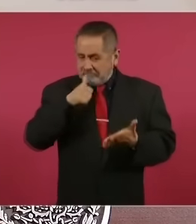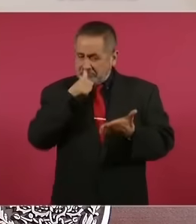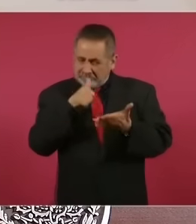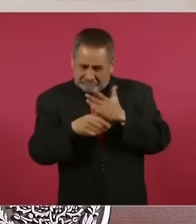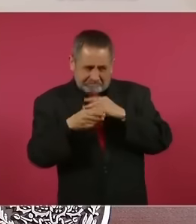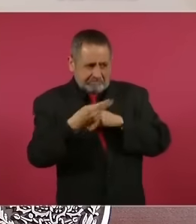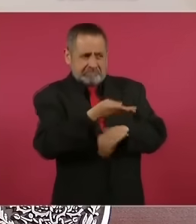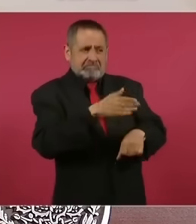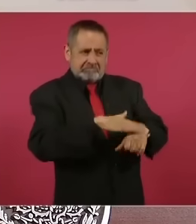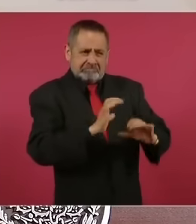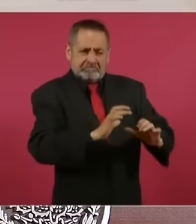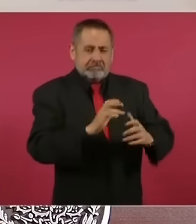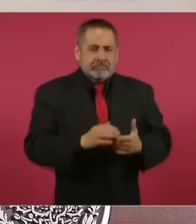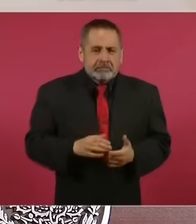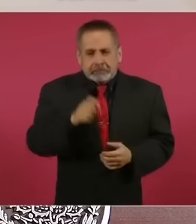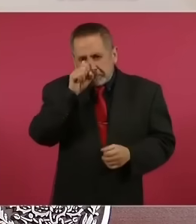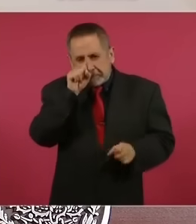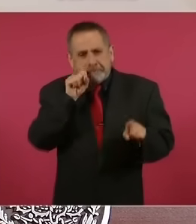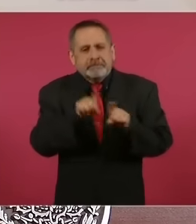del procurador.